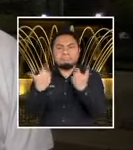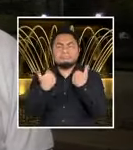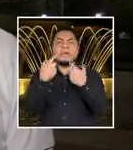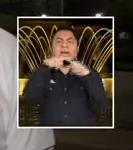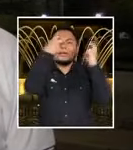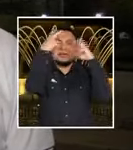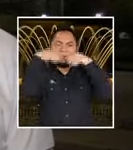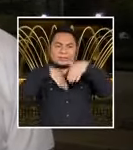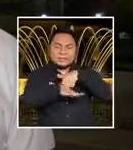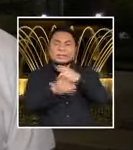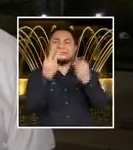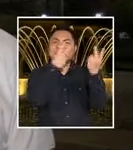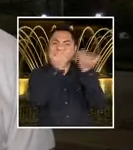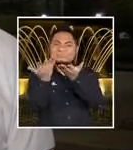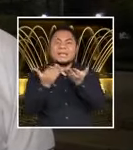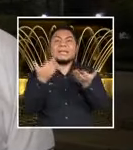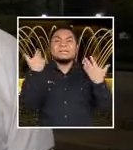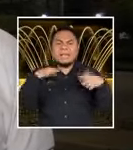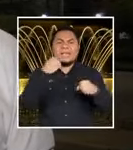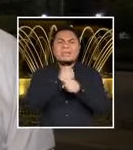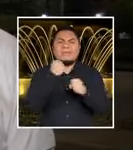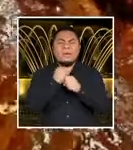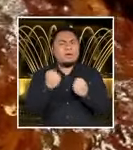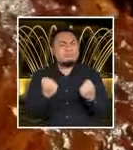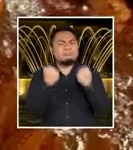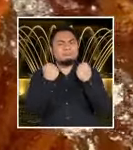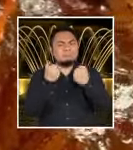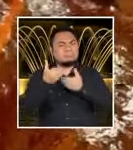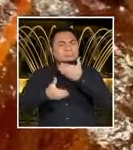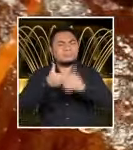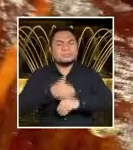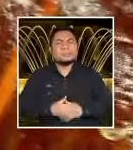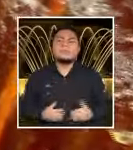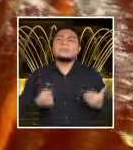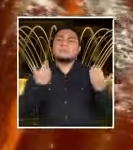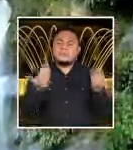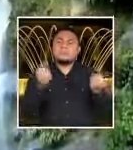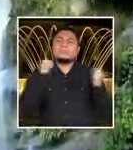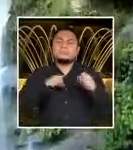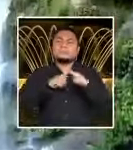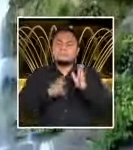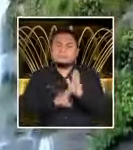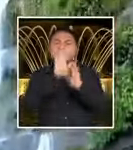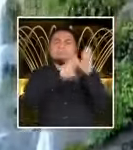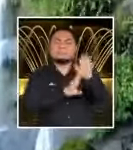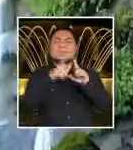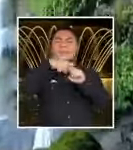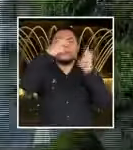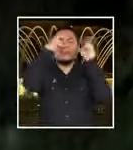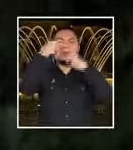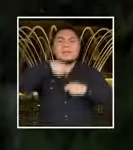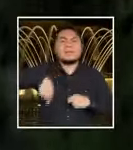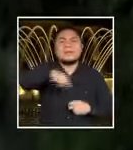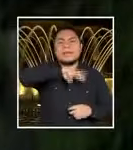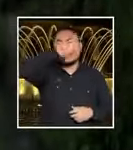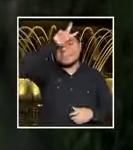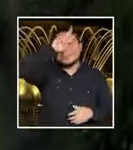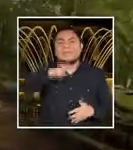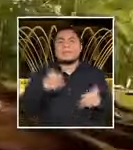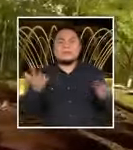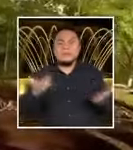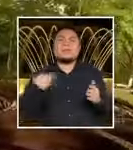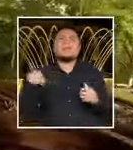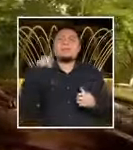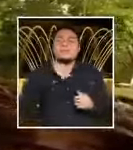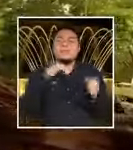turismo interno. Estamos trabajando fuertemente para reactivar el turismo en nuestro país. Con